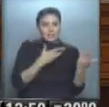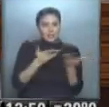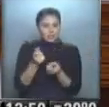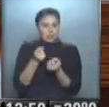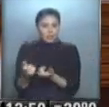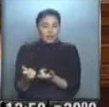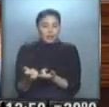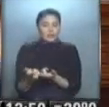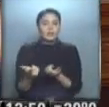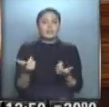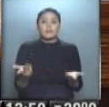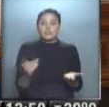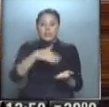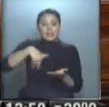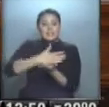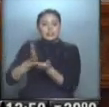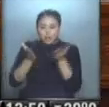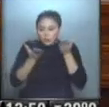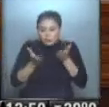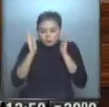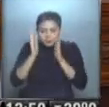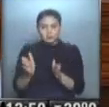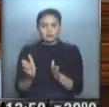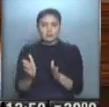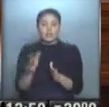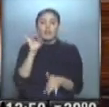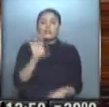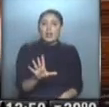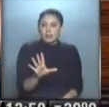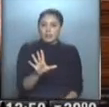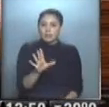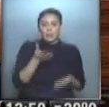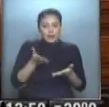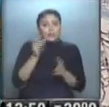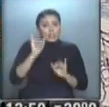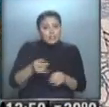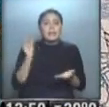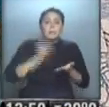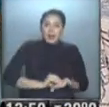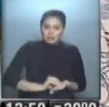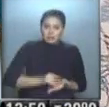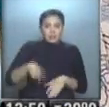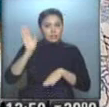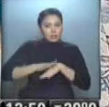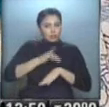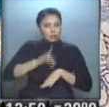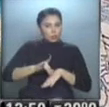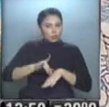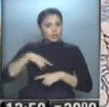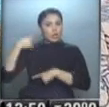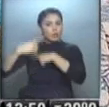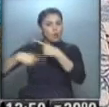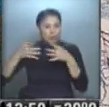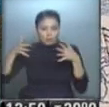servicios públicos, son el sector privilegiado que tienen no solo el gran beneficio, sino la enorme responsabilidad de llevar adelante